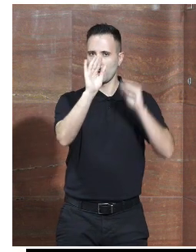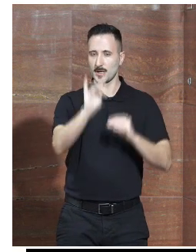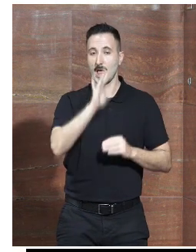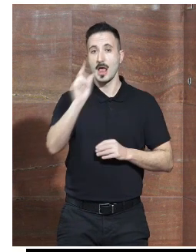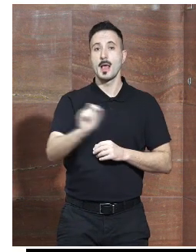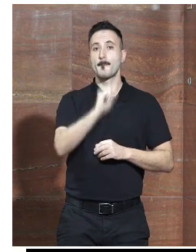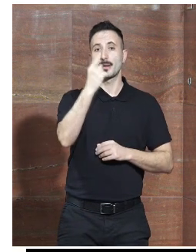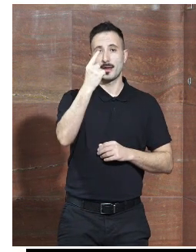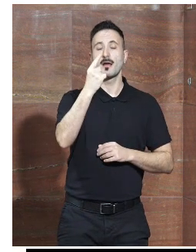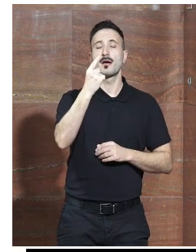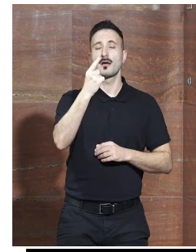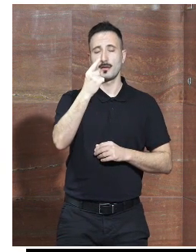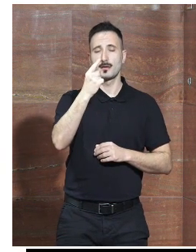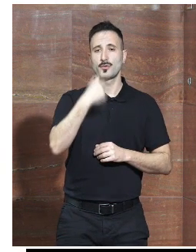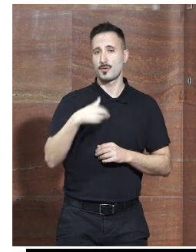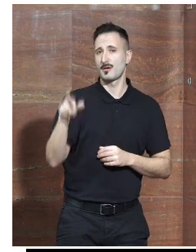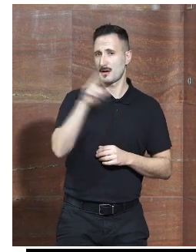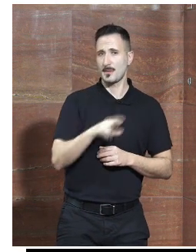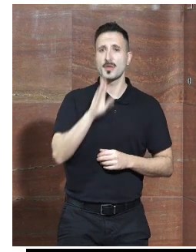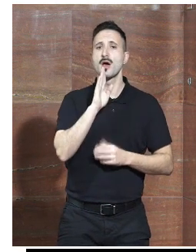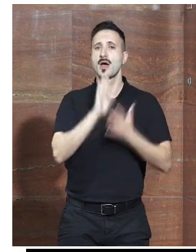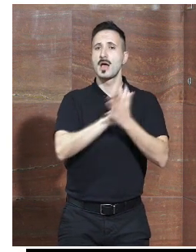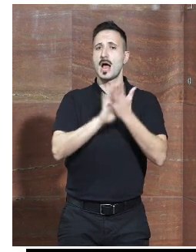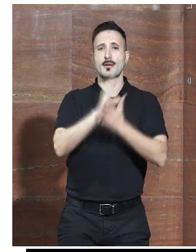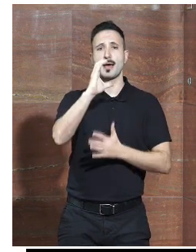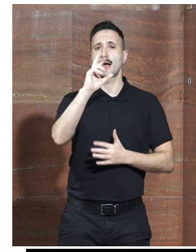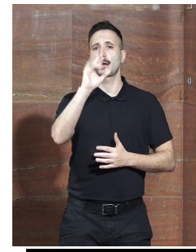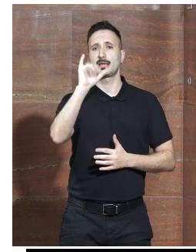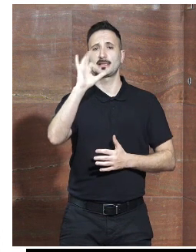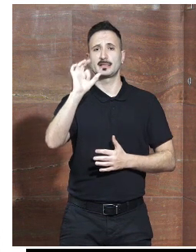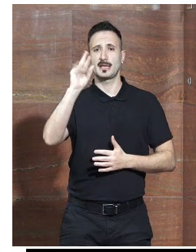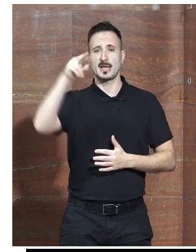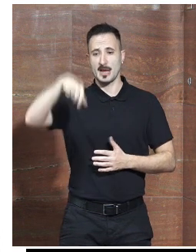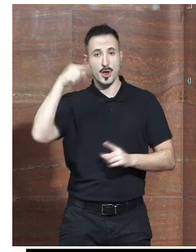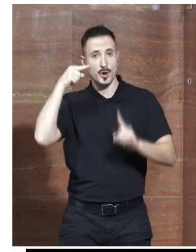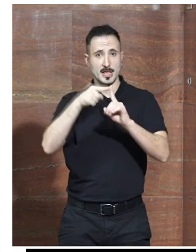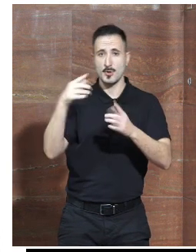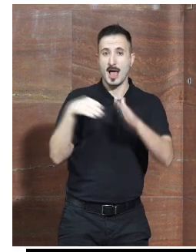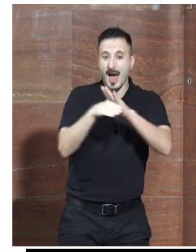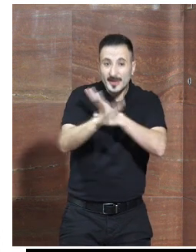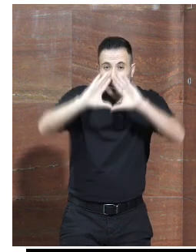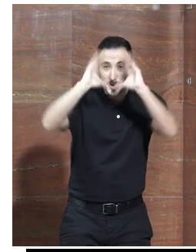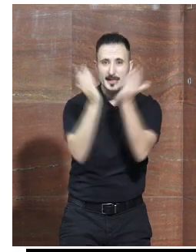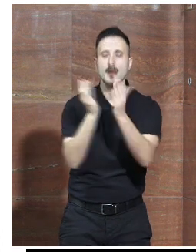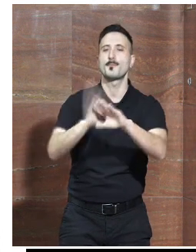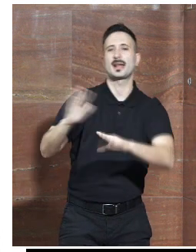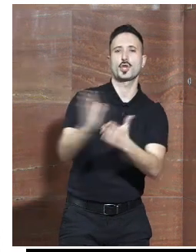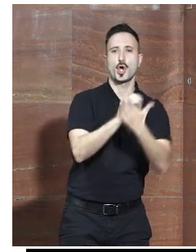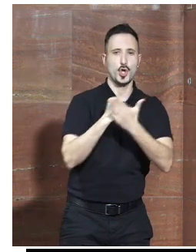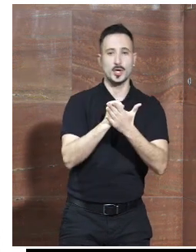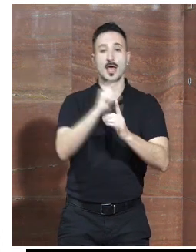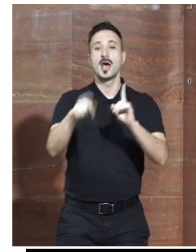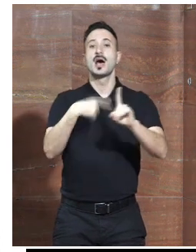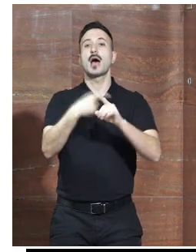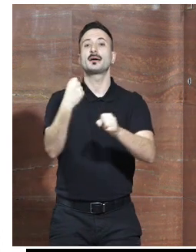primera, insisto en lo primero que has dicho, Cristina, o sea, esto va dirigido a todo el mundo. Además, cuando estamos trabajando dentro del